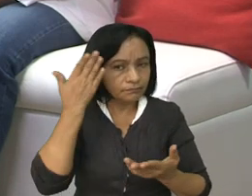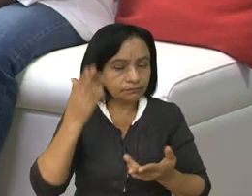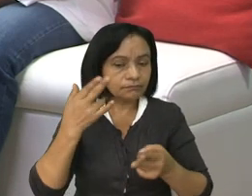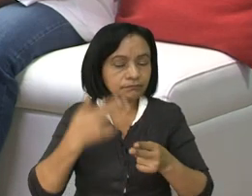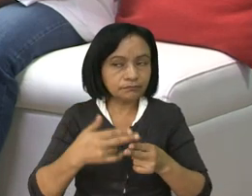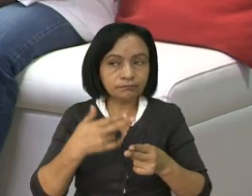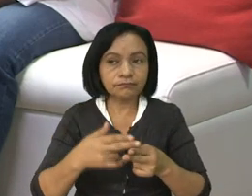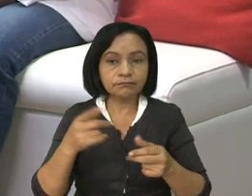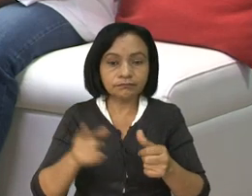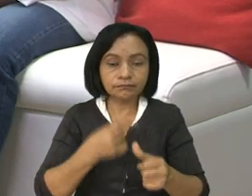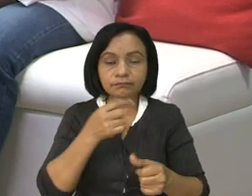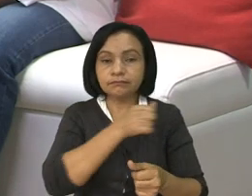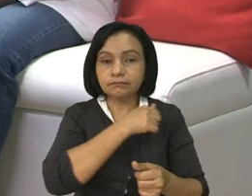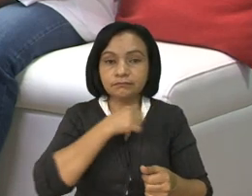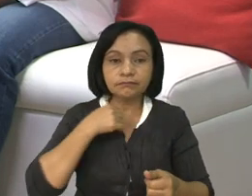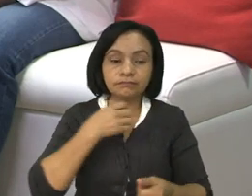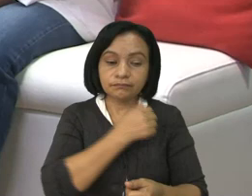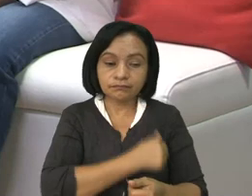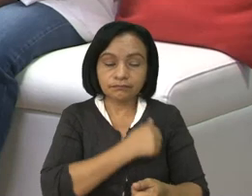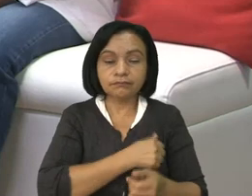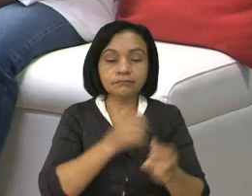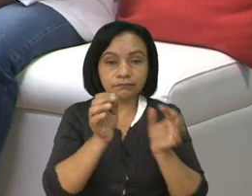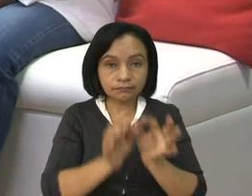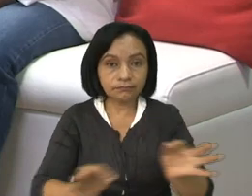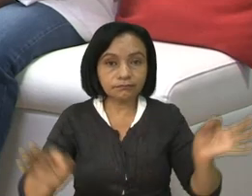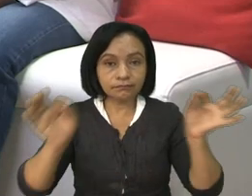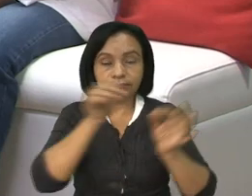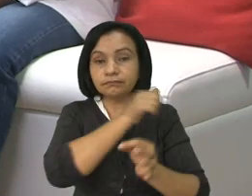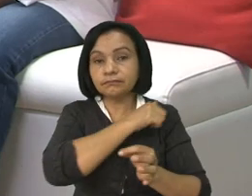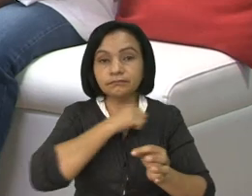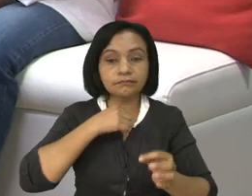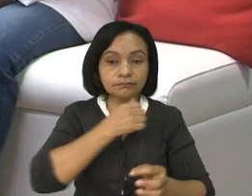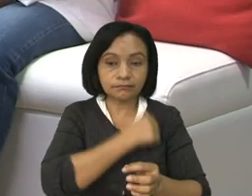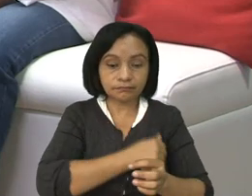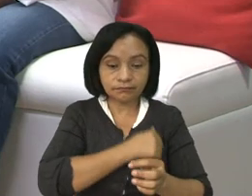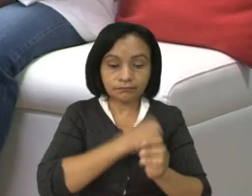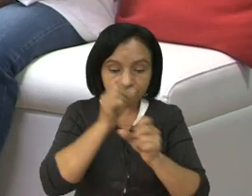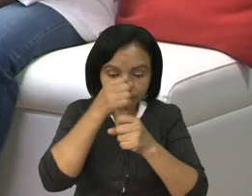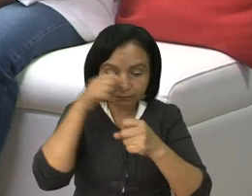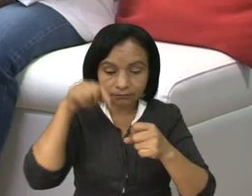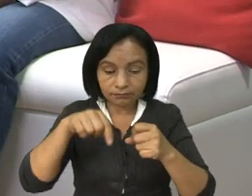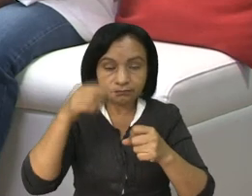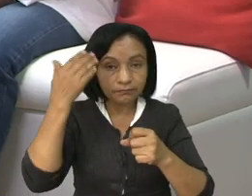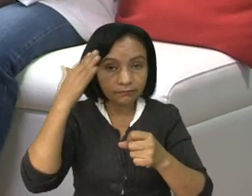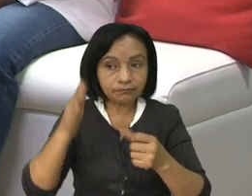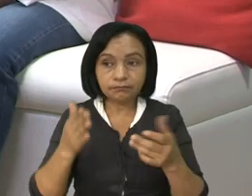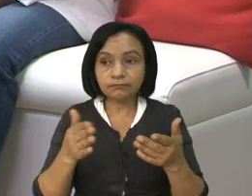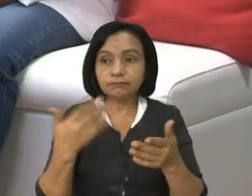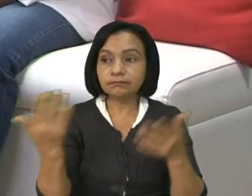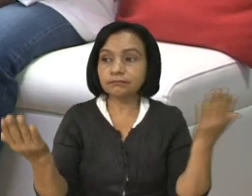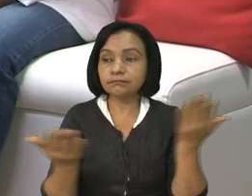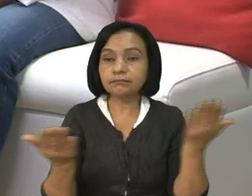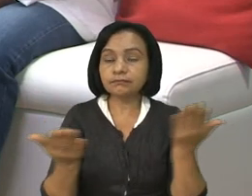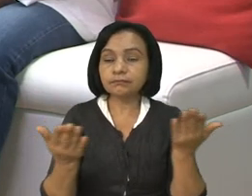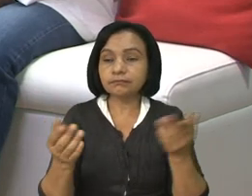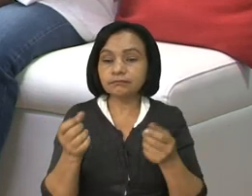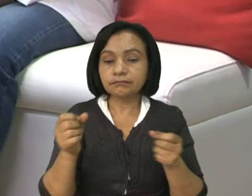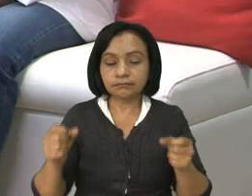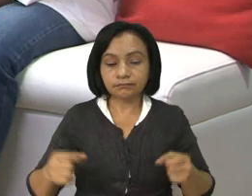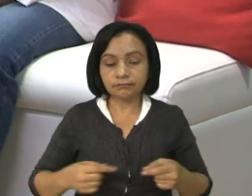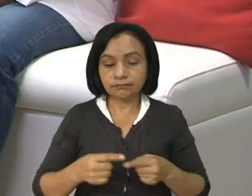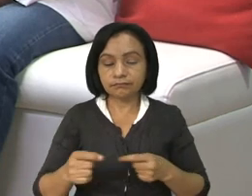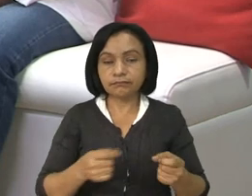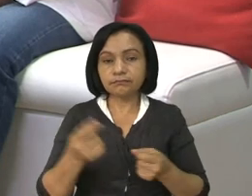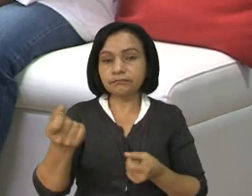tipos de parásitos el examen de ese es fundamental. Así es. Para saber qué tipo de parásito. ¿Cómo nosotros nos podemos desparasitar?